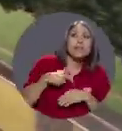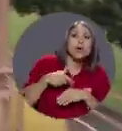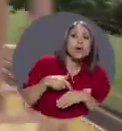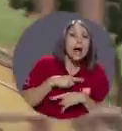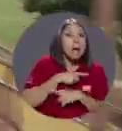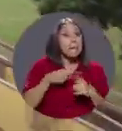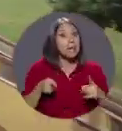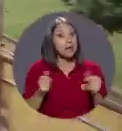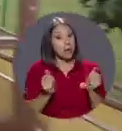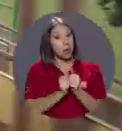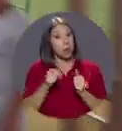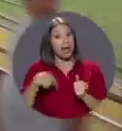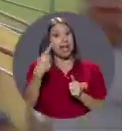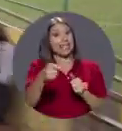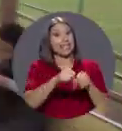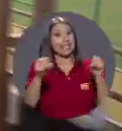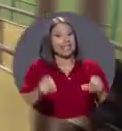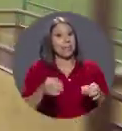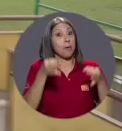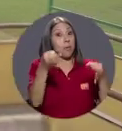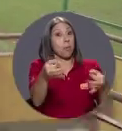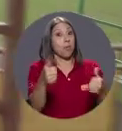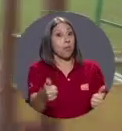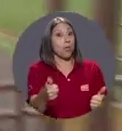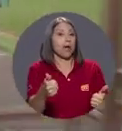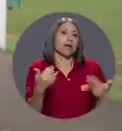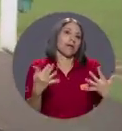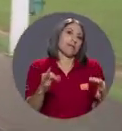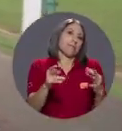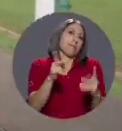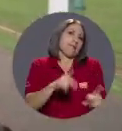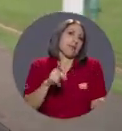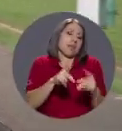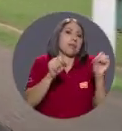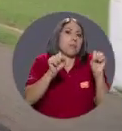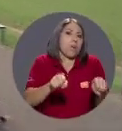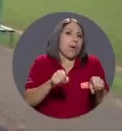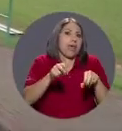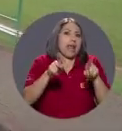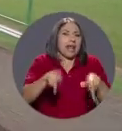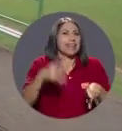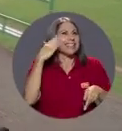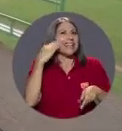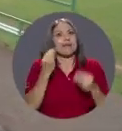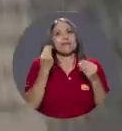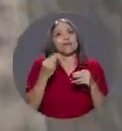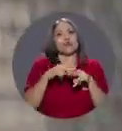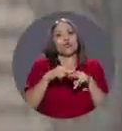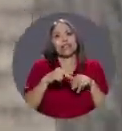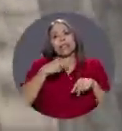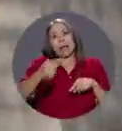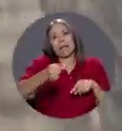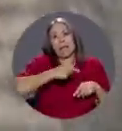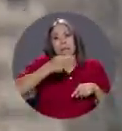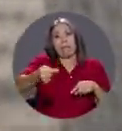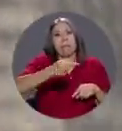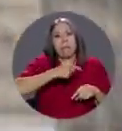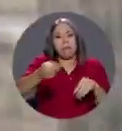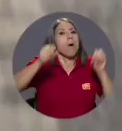cada 10 minutos la gente perfectamente podría tomar hasta un tren para ir a almorzar a su casa o alguna otra zona donde quiera